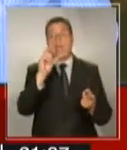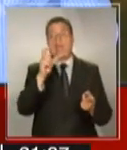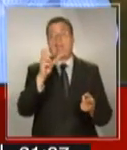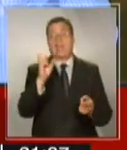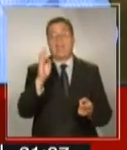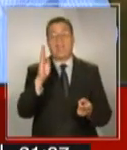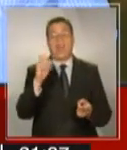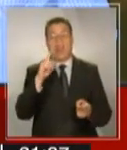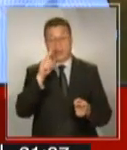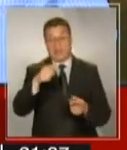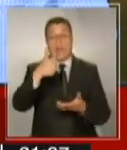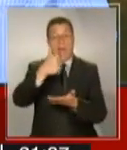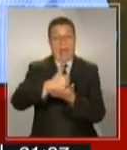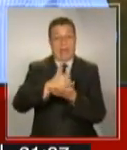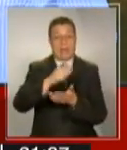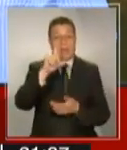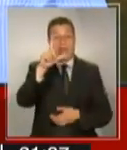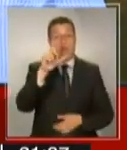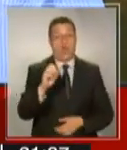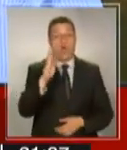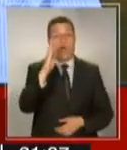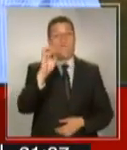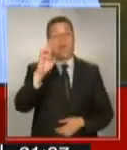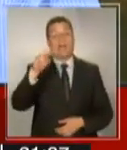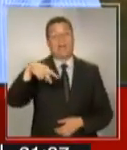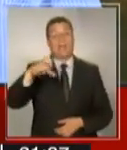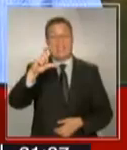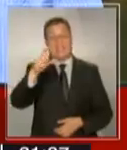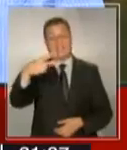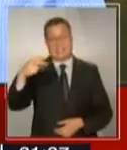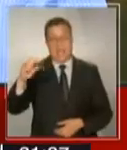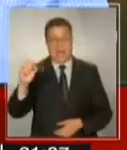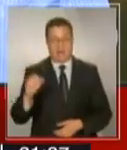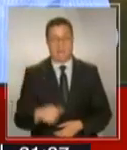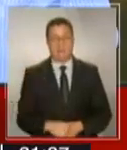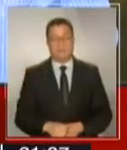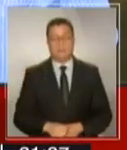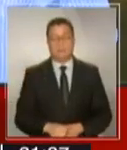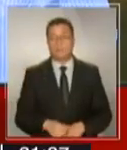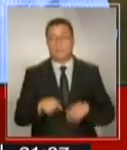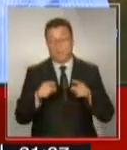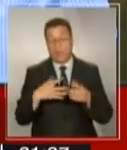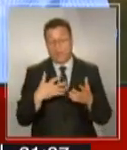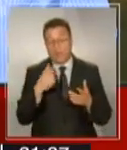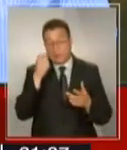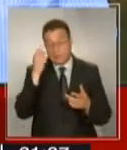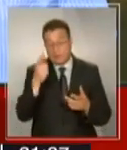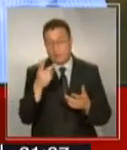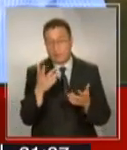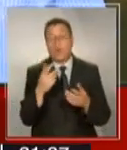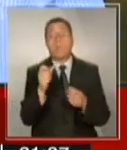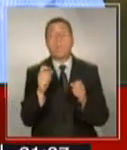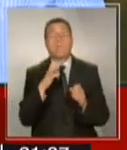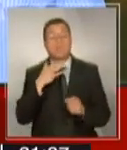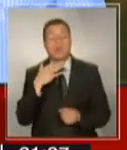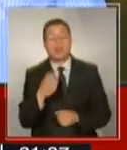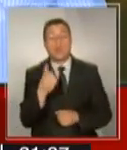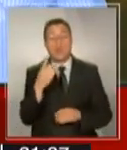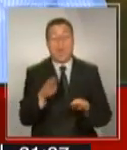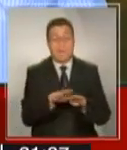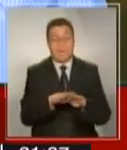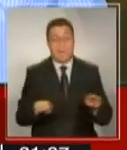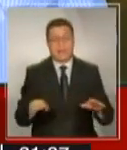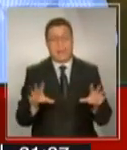Alcalde, muchas gracias por acompañarnos y lo primero que quiero saber es, ¿por qué una mesa de consenso? ¿Por qué si la